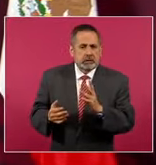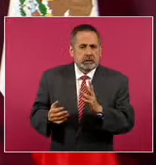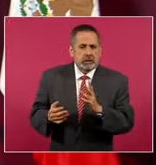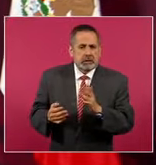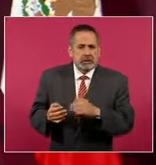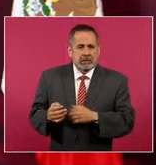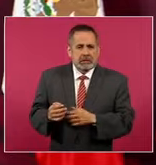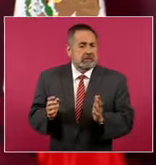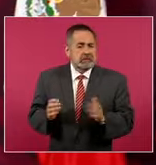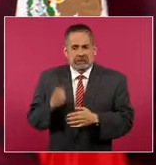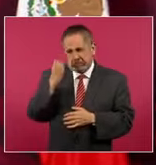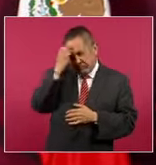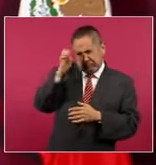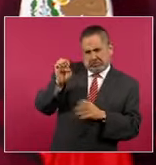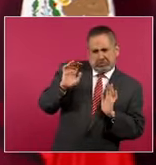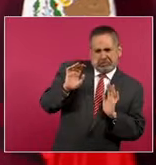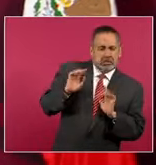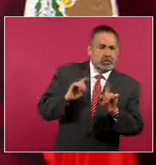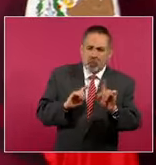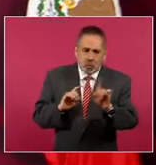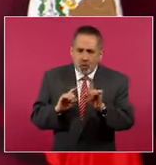ser ajeno,